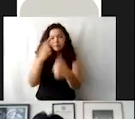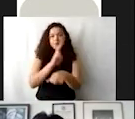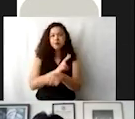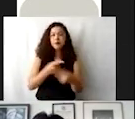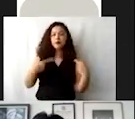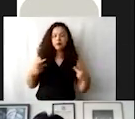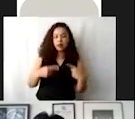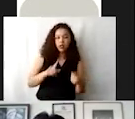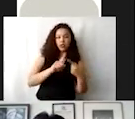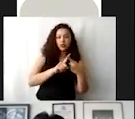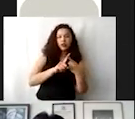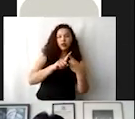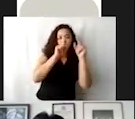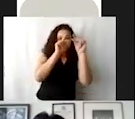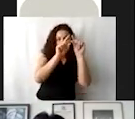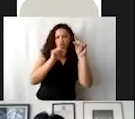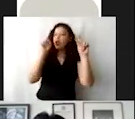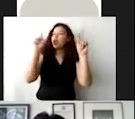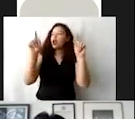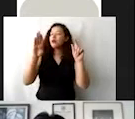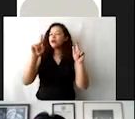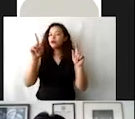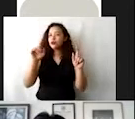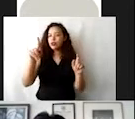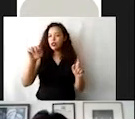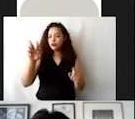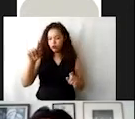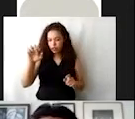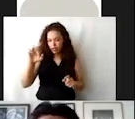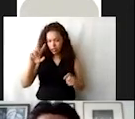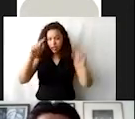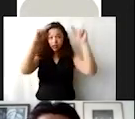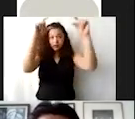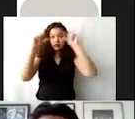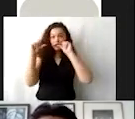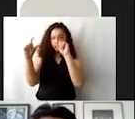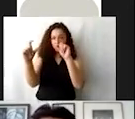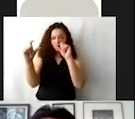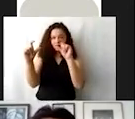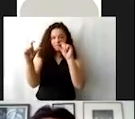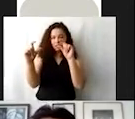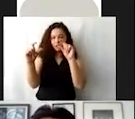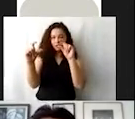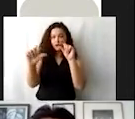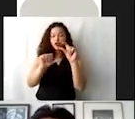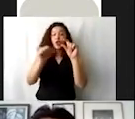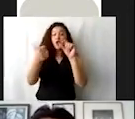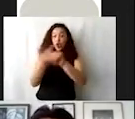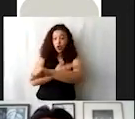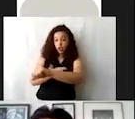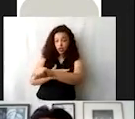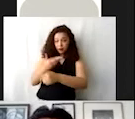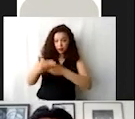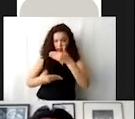buzón tributario, nos vamos a la opción de otros trámites y